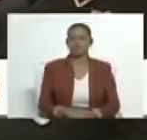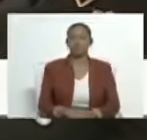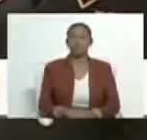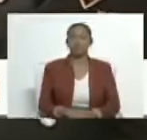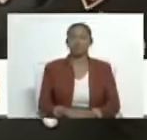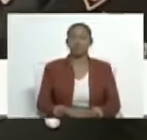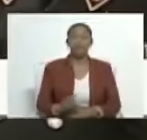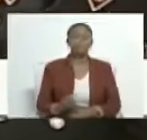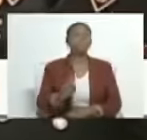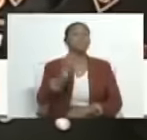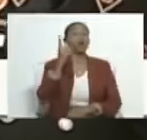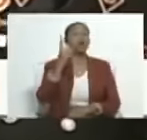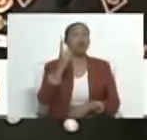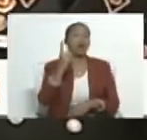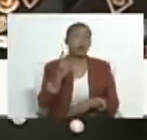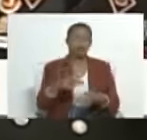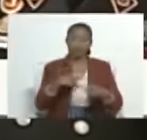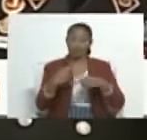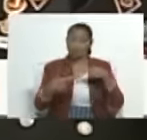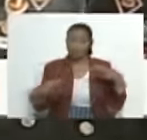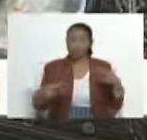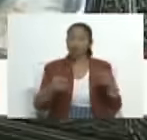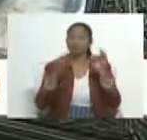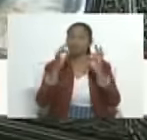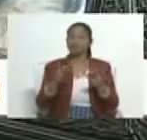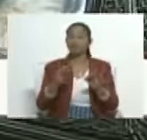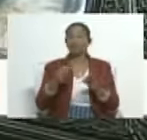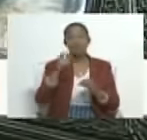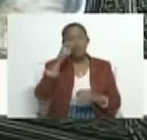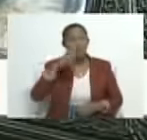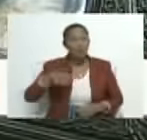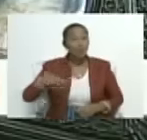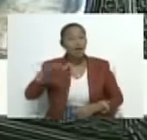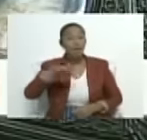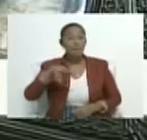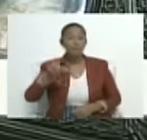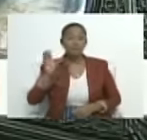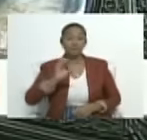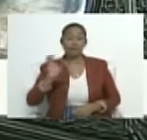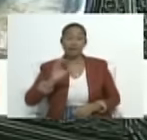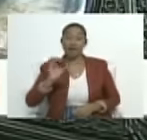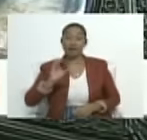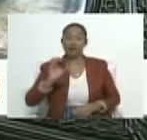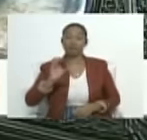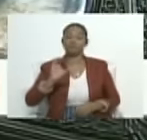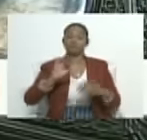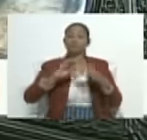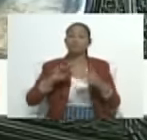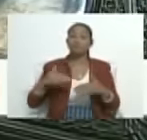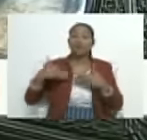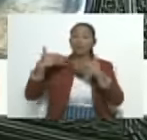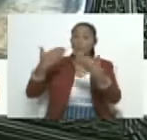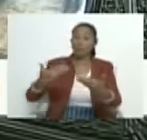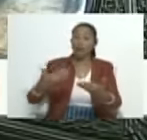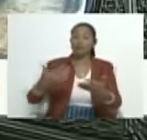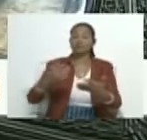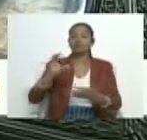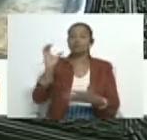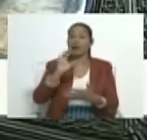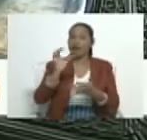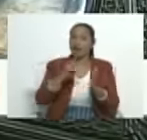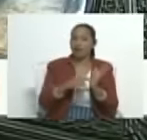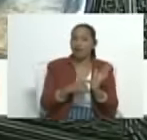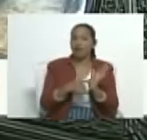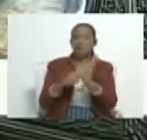revolución, ese cabildo donde el pueblo de Caracas, y que después Caracas, Almiranta, Anaún, dio